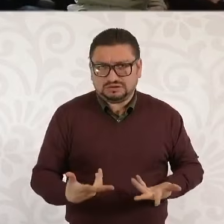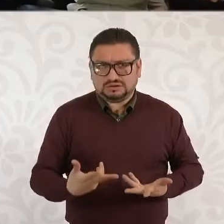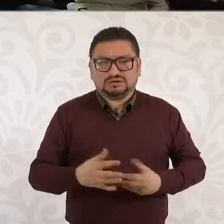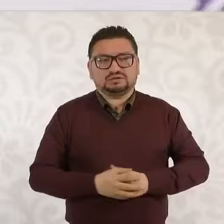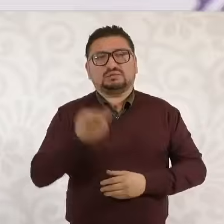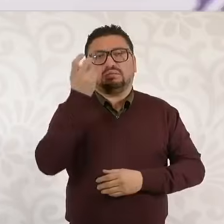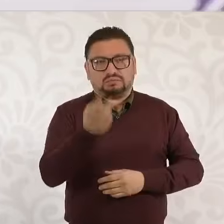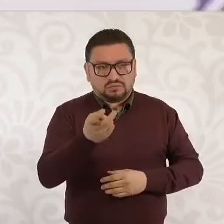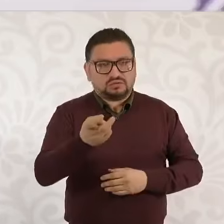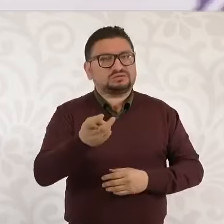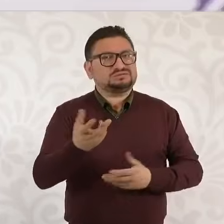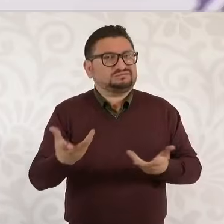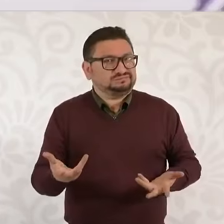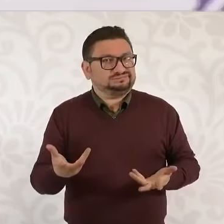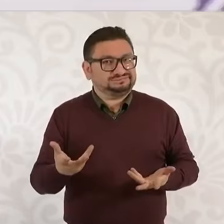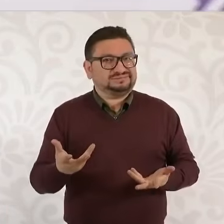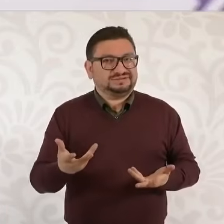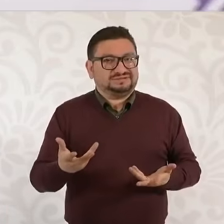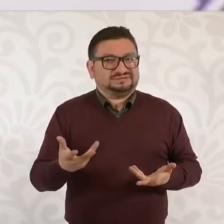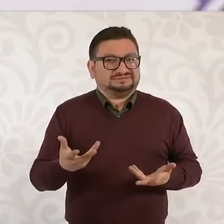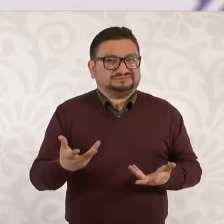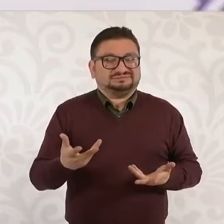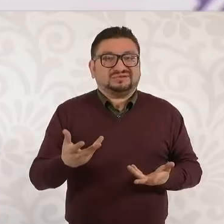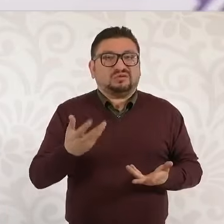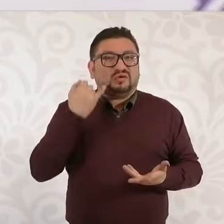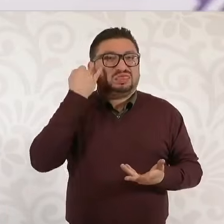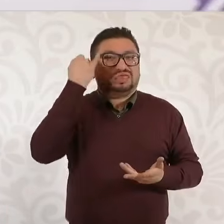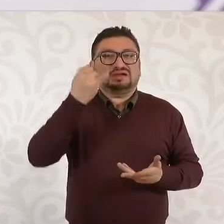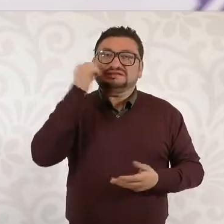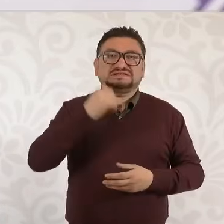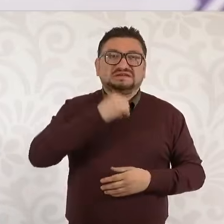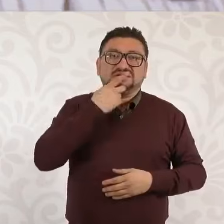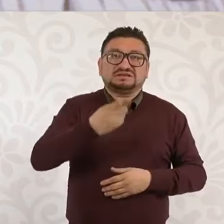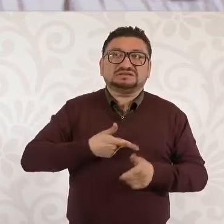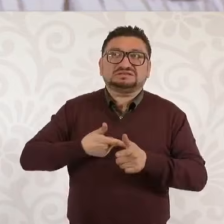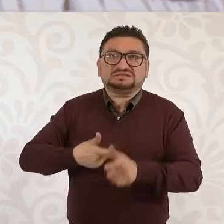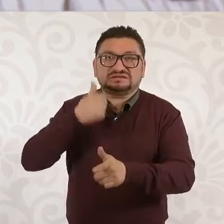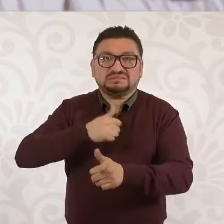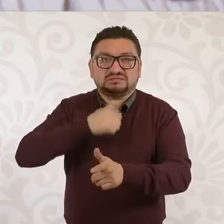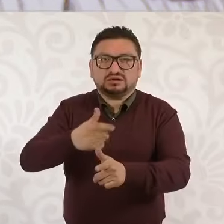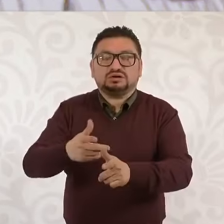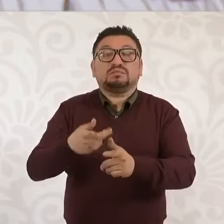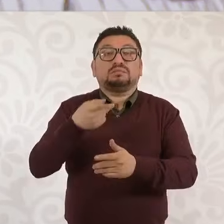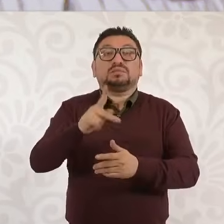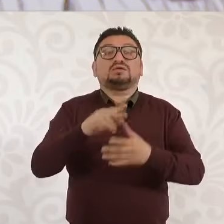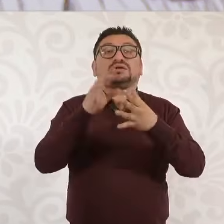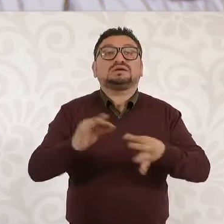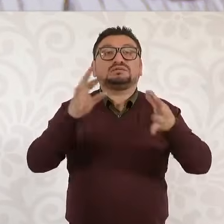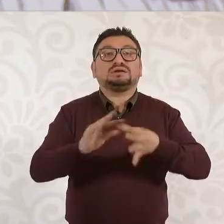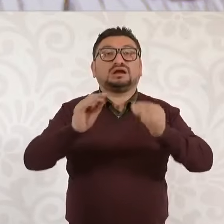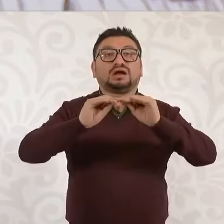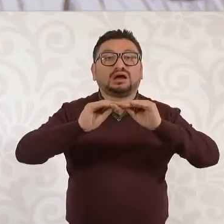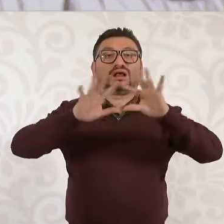Entonces, por eso no es una cuestión de que siempre lo dijimos y ahora siempre lo mantenemos. No hay argumentos suficientes para